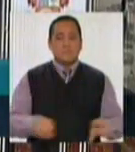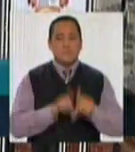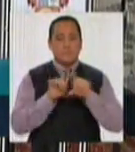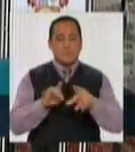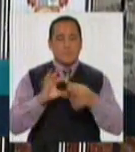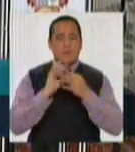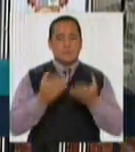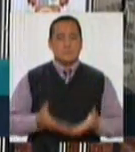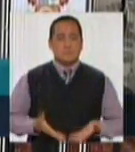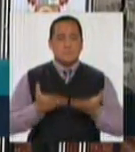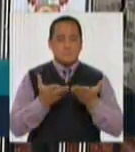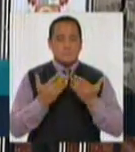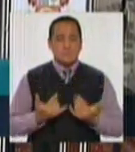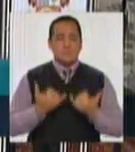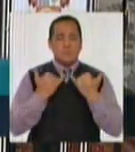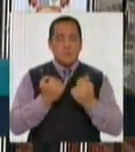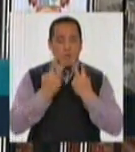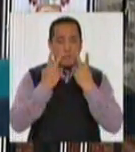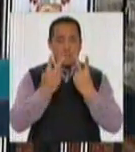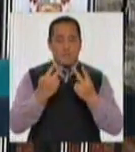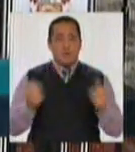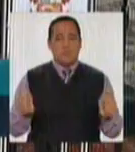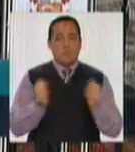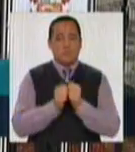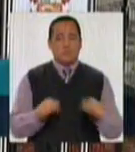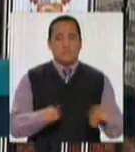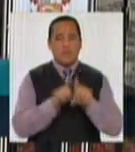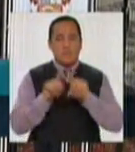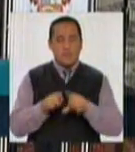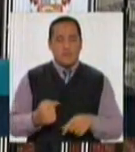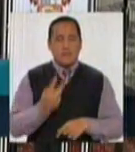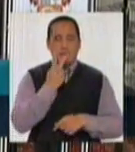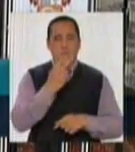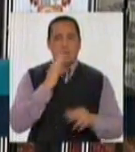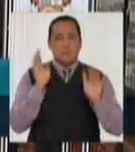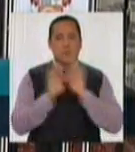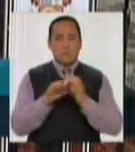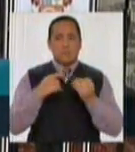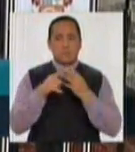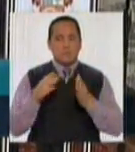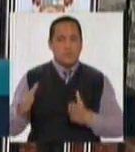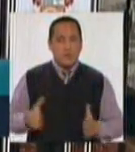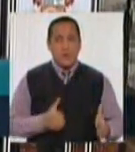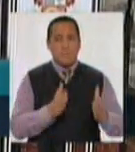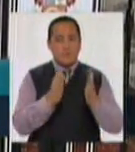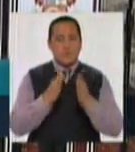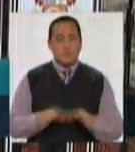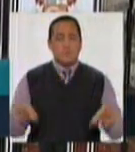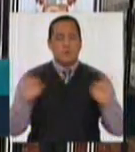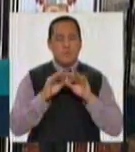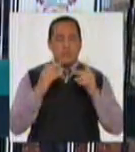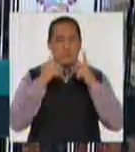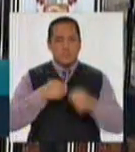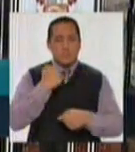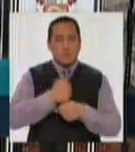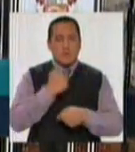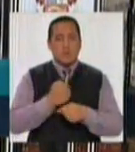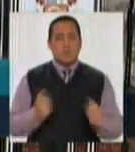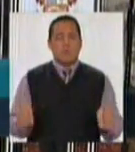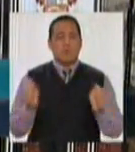relación que nos permita mirarnos y encontrarnos nuestro propio camino, que debemos conducirlo